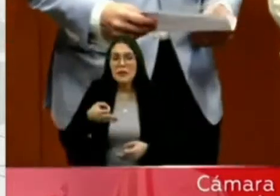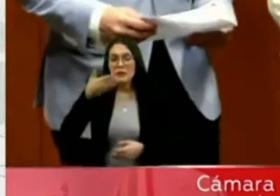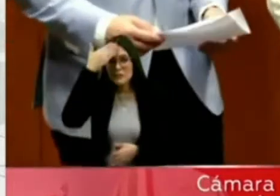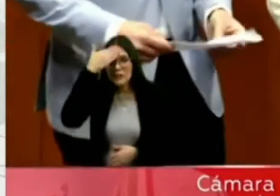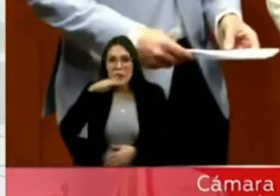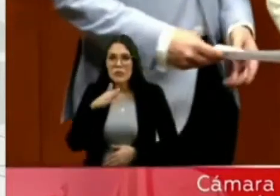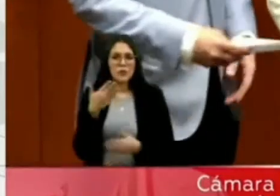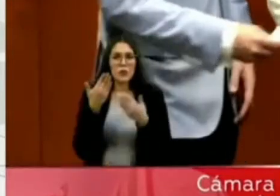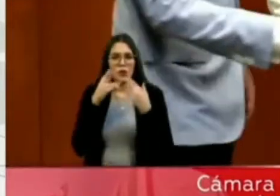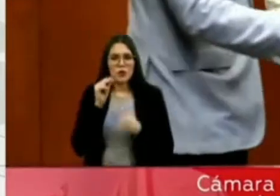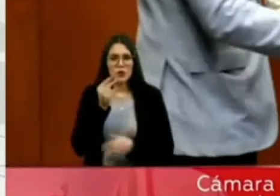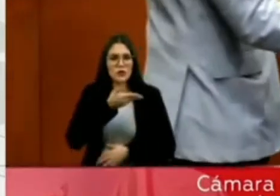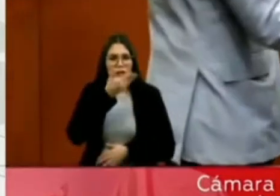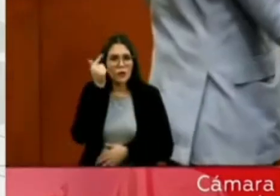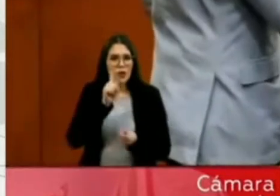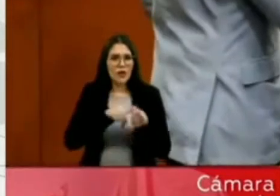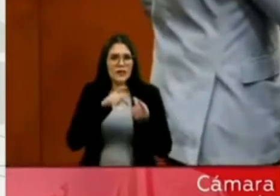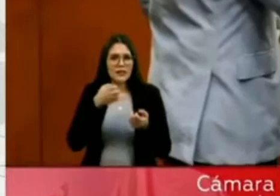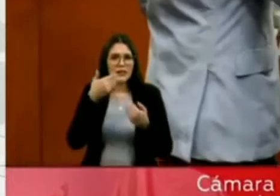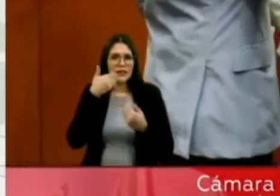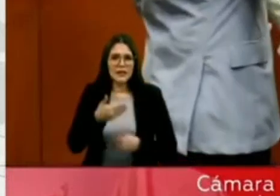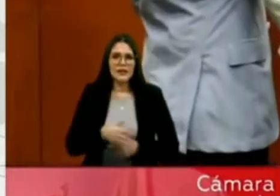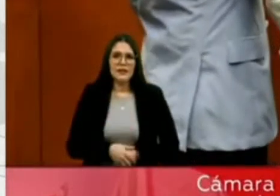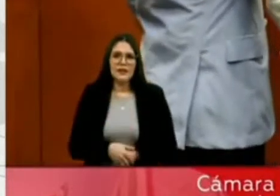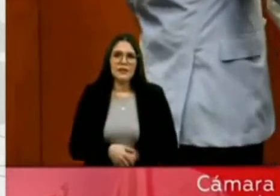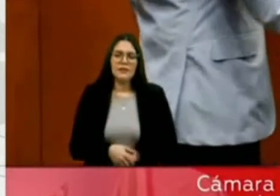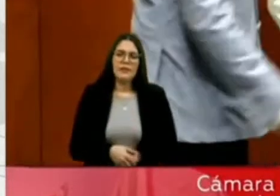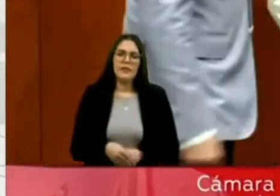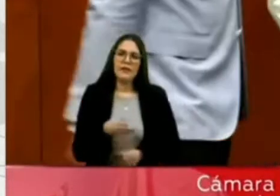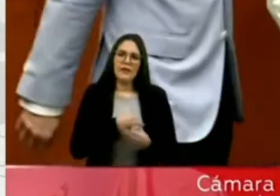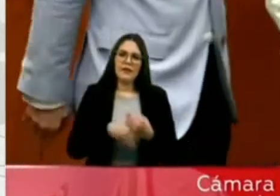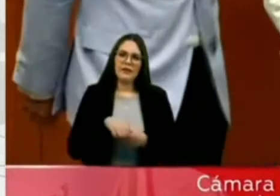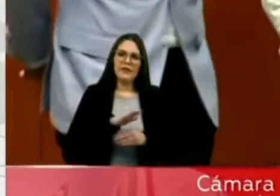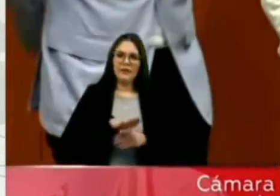todos deberíamos ser solidarios con eso. Porque lo repito,